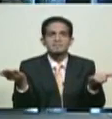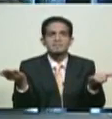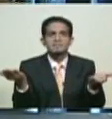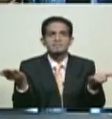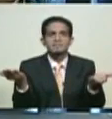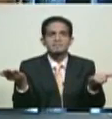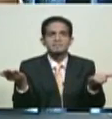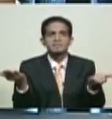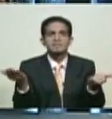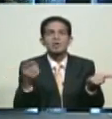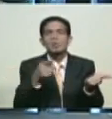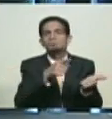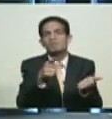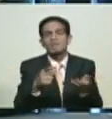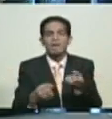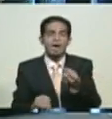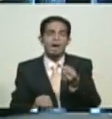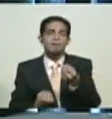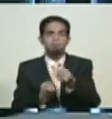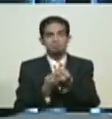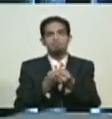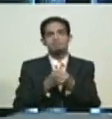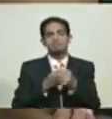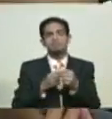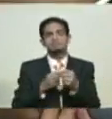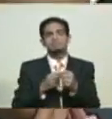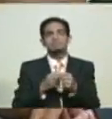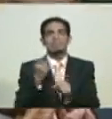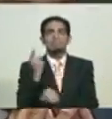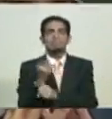son vasallos de una dictadura